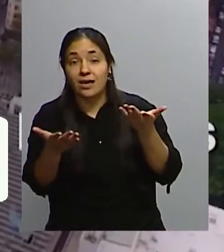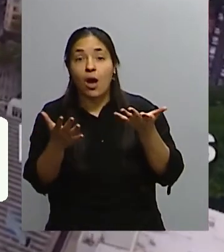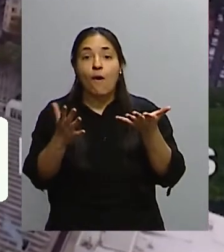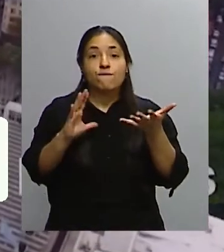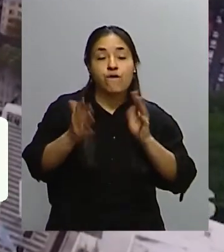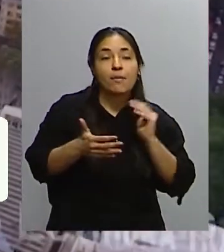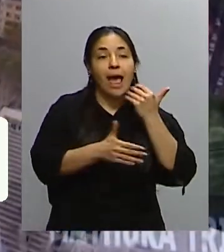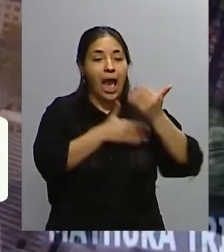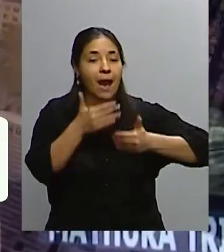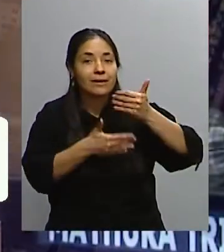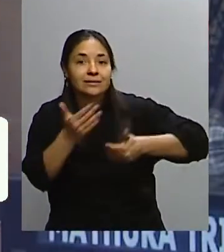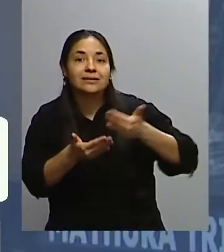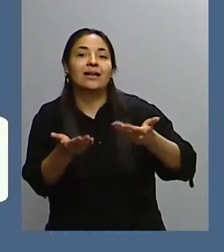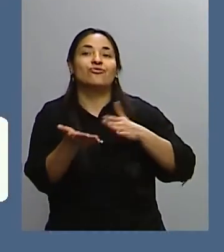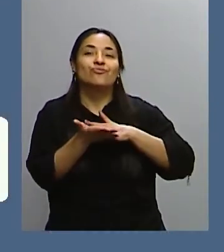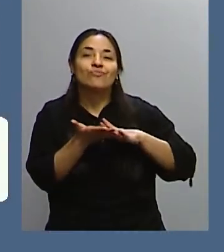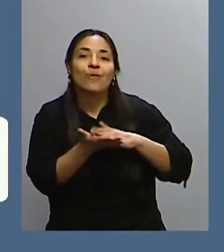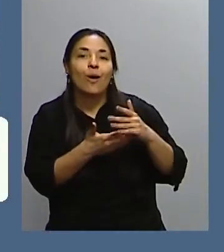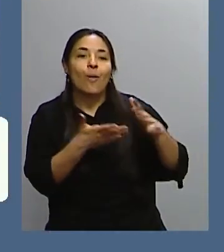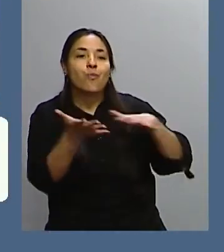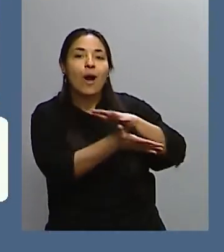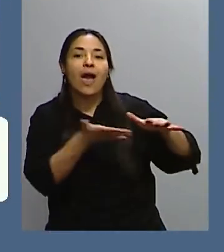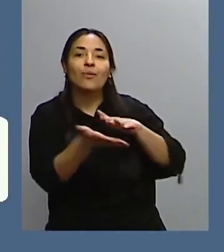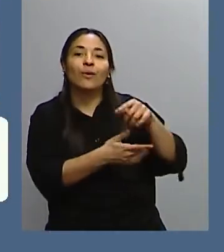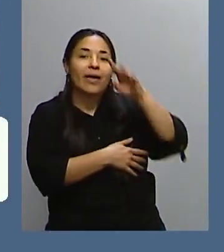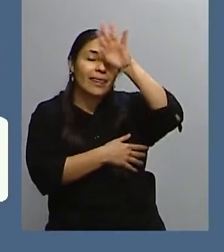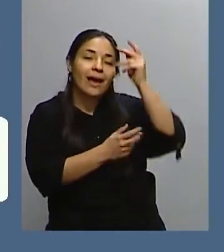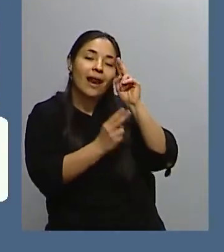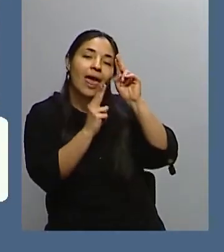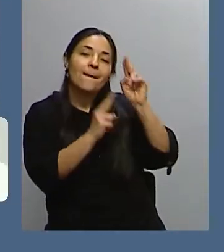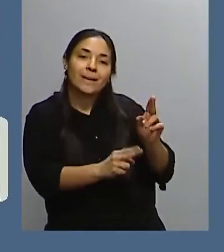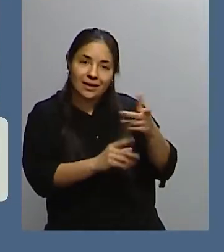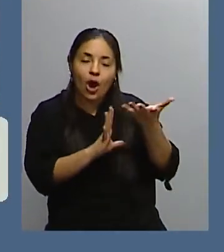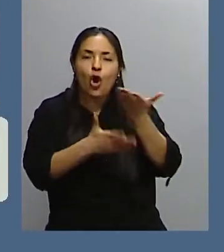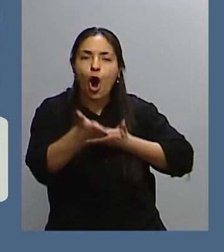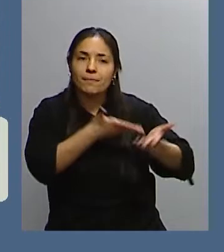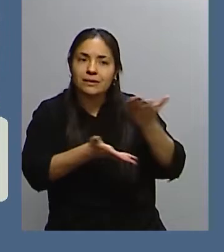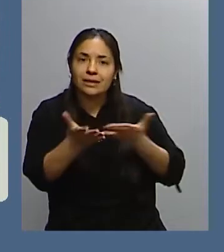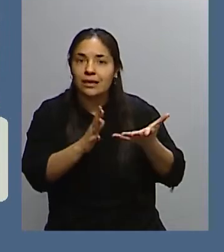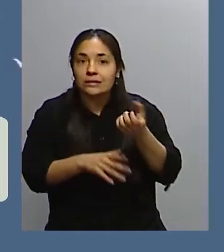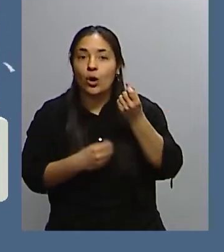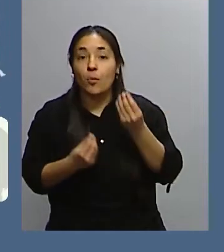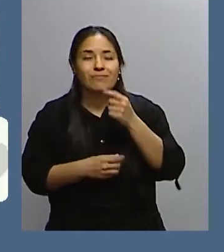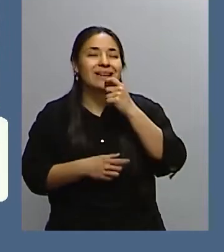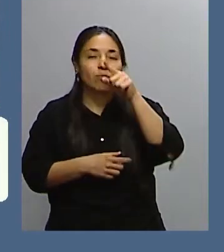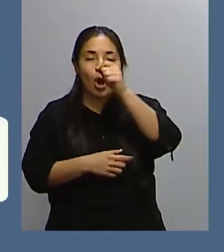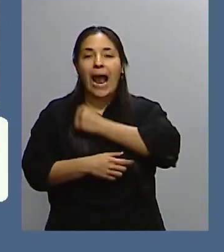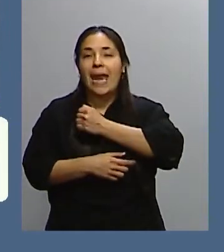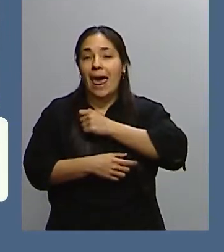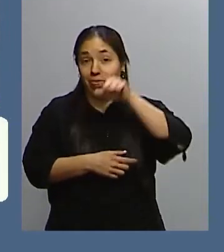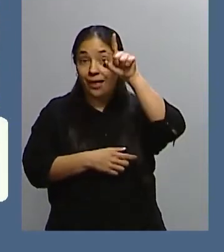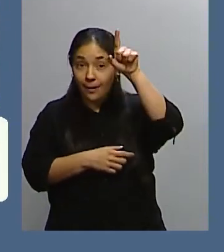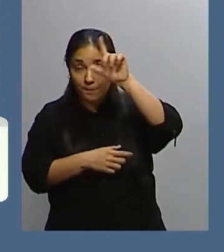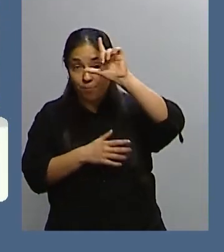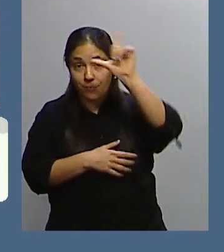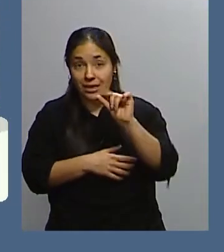de ir avanzando en la reparación de los pueblos indígenas y en generar nuevas formas de convivencia. Por ejemplo, en el caso de Canadá, toda esta historia